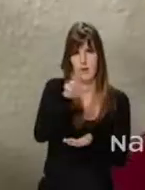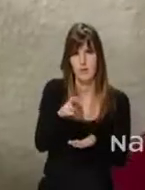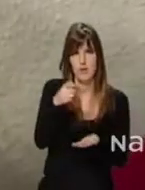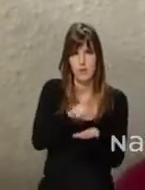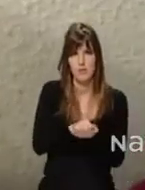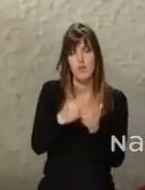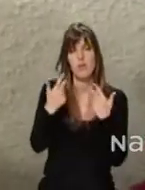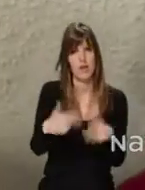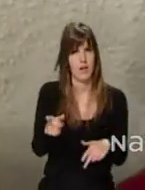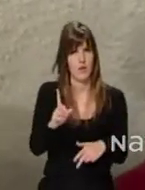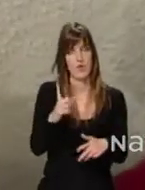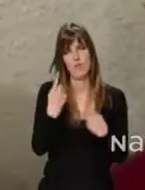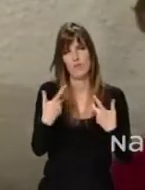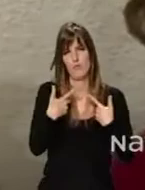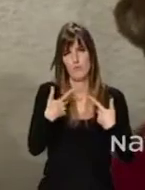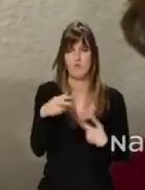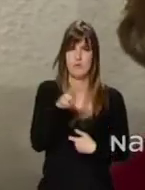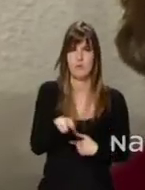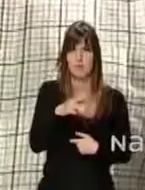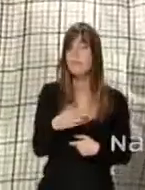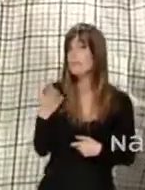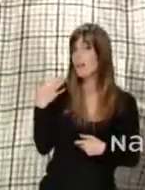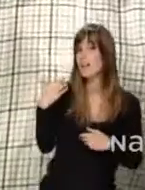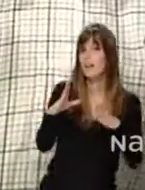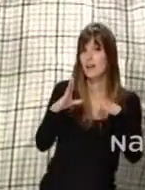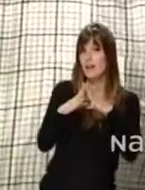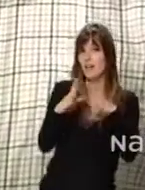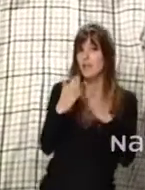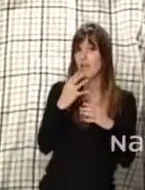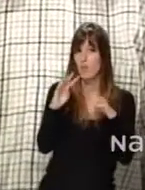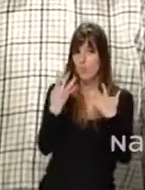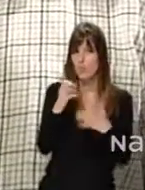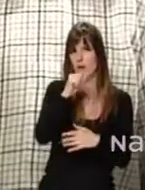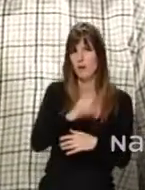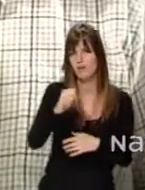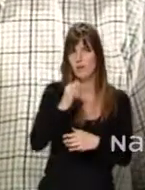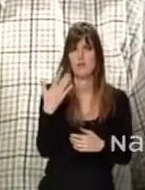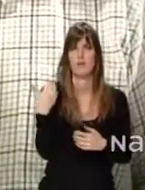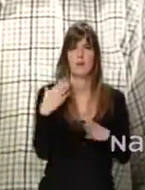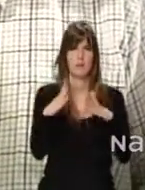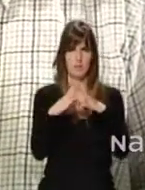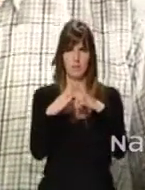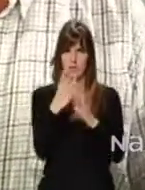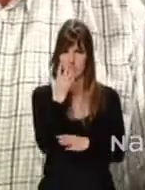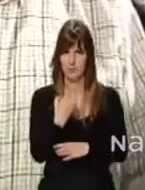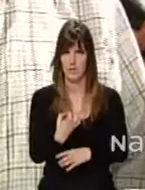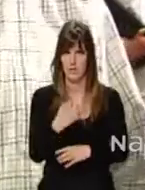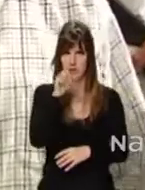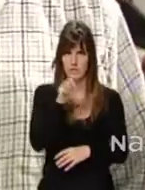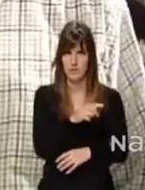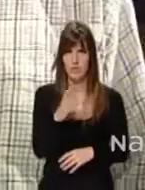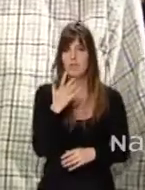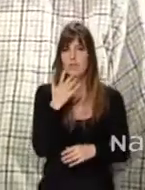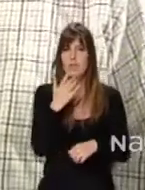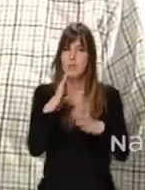siguiente... Sufrir. Y cuando ibas a cantar a la iglesia con 9 años, entonces las ceremonias todavía eran más serias, ¿no?, que ahora. Hombre. Y si no